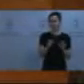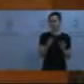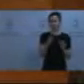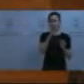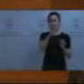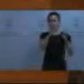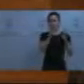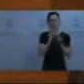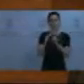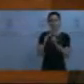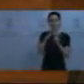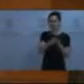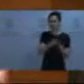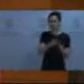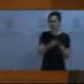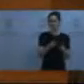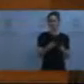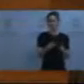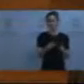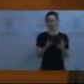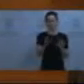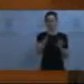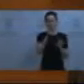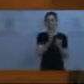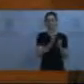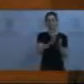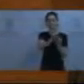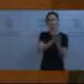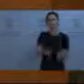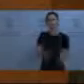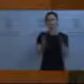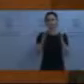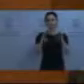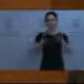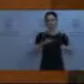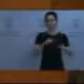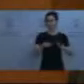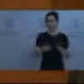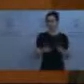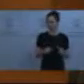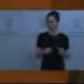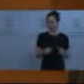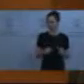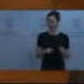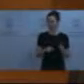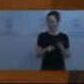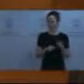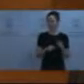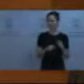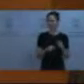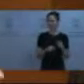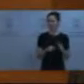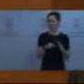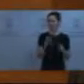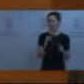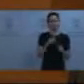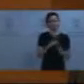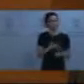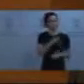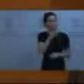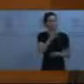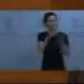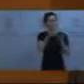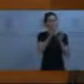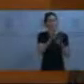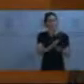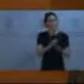se trata de exclusión frente a libertad de decisión. Usted sostiene que no influye, y yo le digo que una línea de